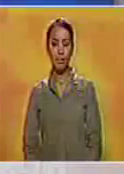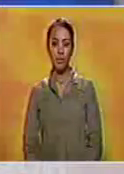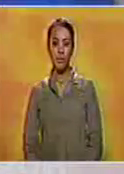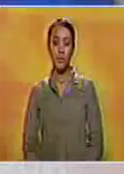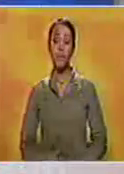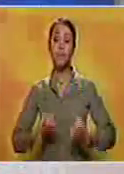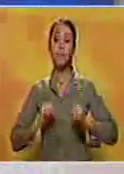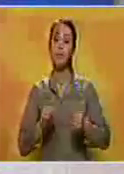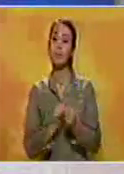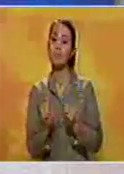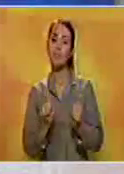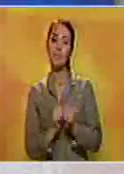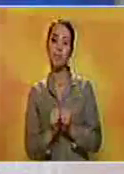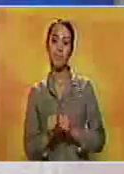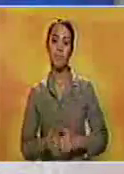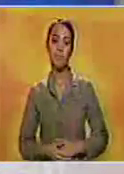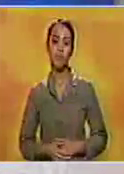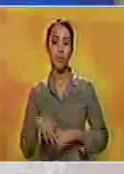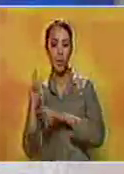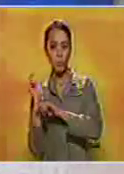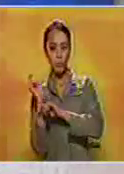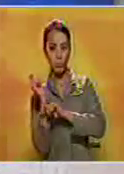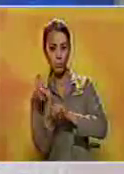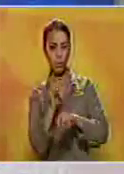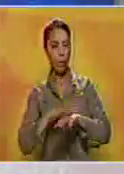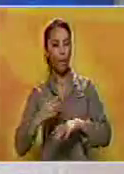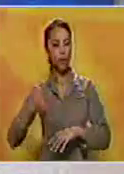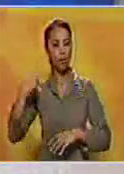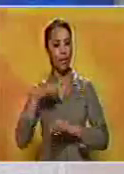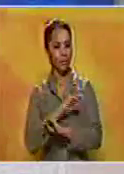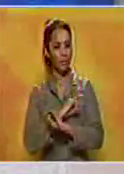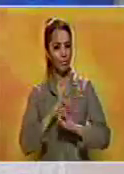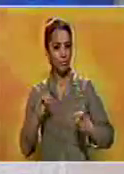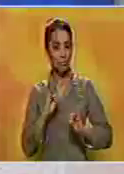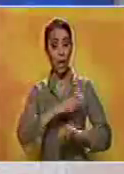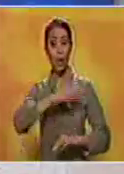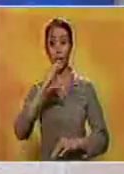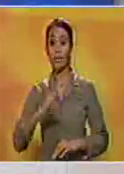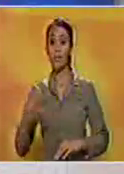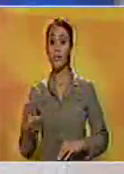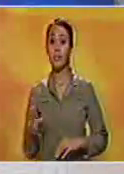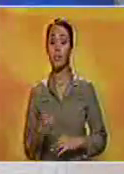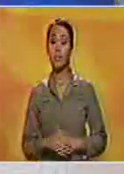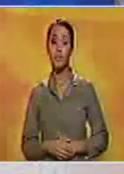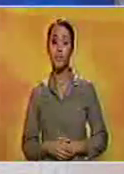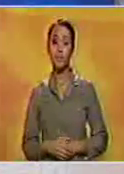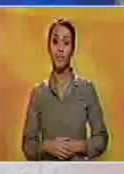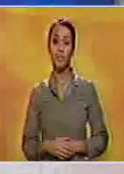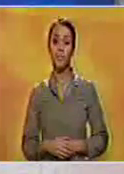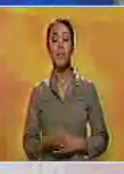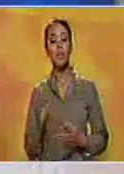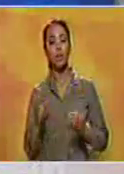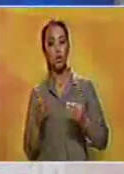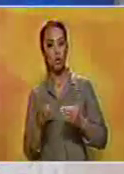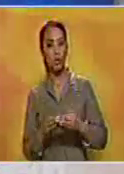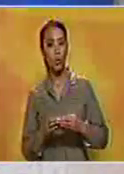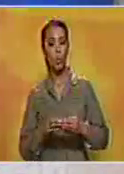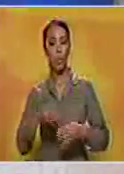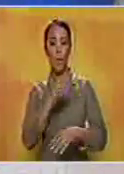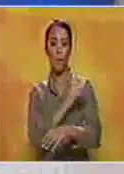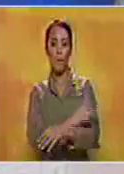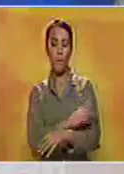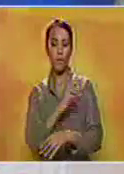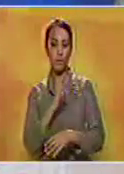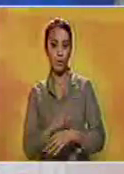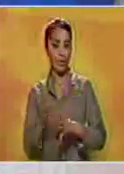Amigos, iniciamos los deportes con béisbol porque ayer culminó la Serie del Caribe y los criollos de Caguas de Puerto Rico se